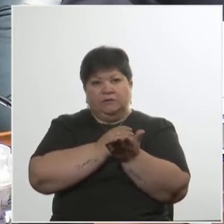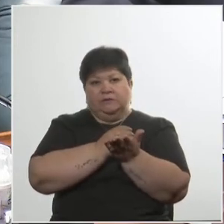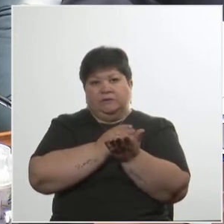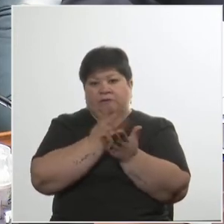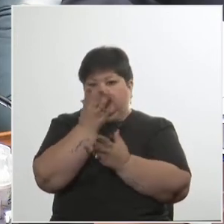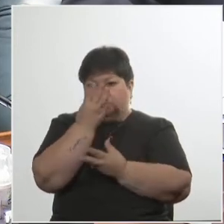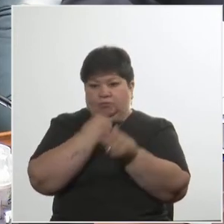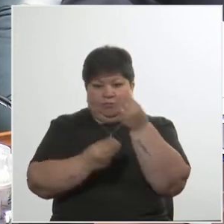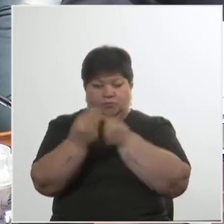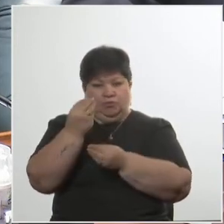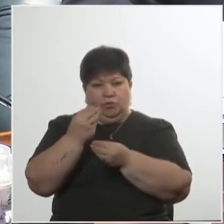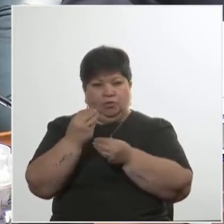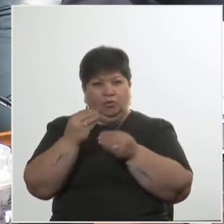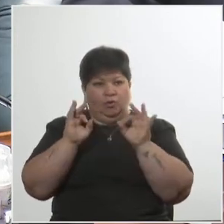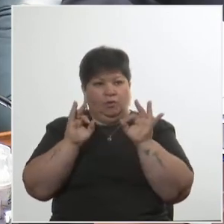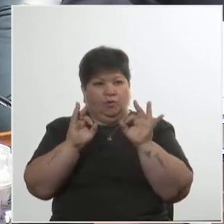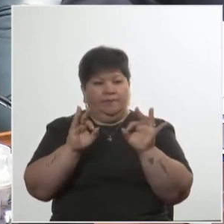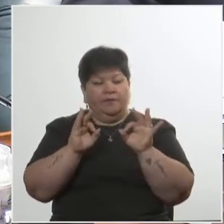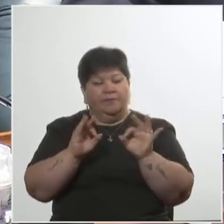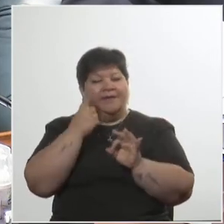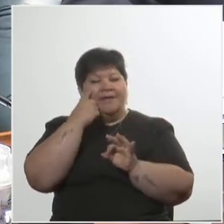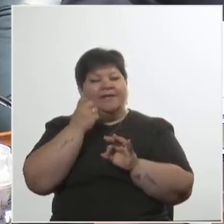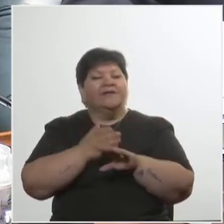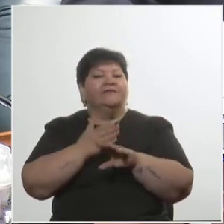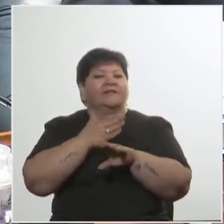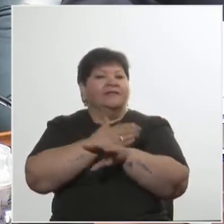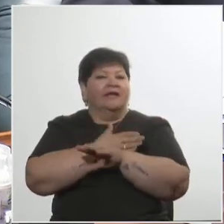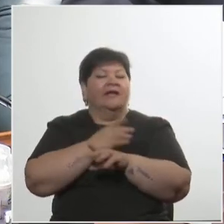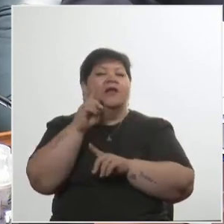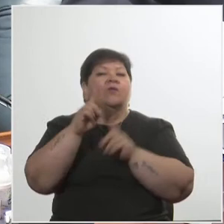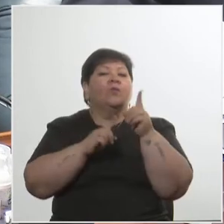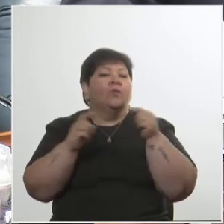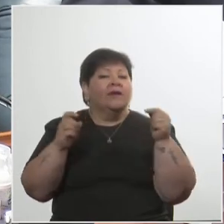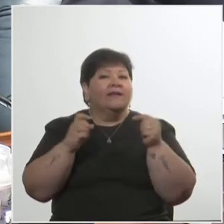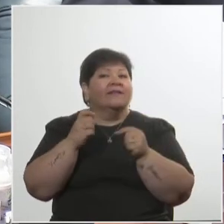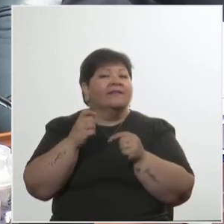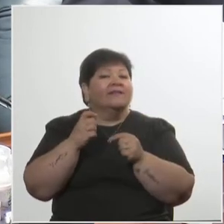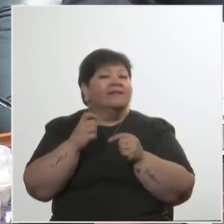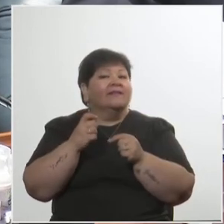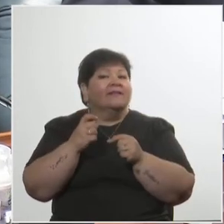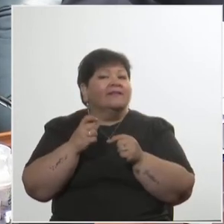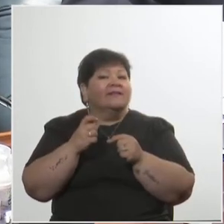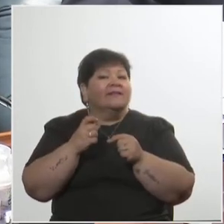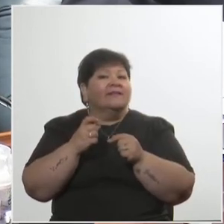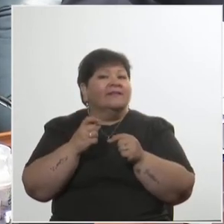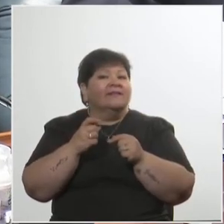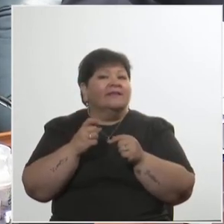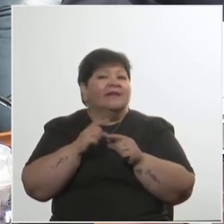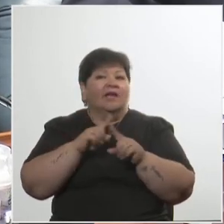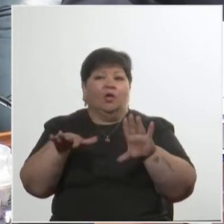para intentar evitar alguna de las inconstitucionalidades que traía en la modificación